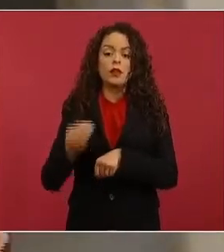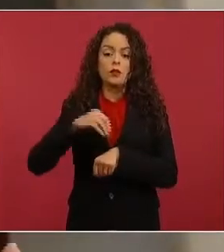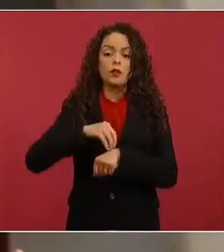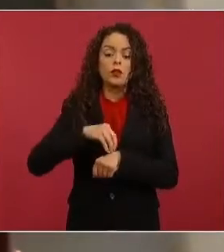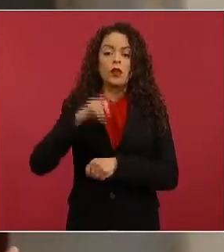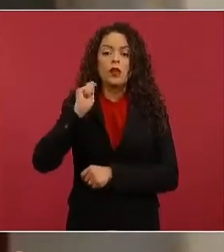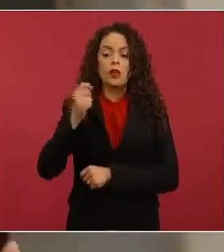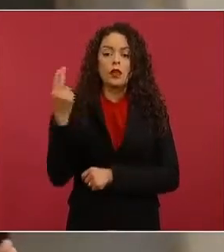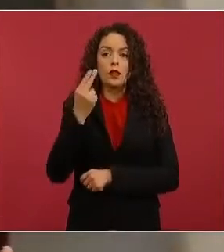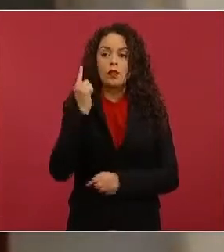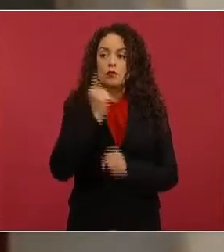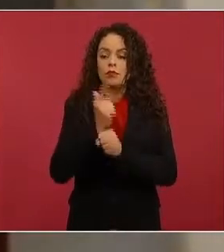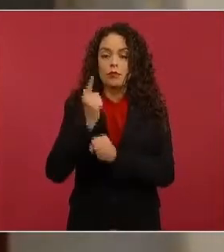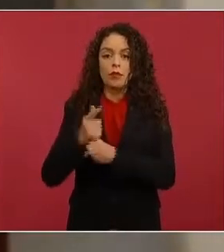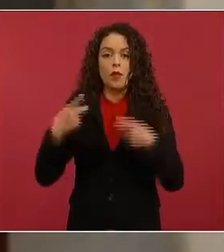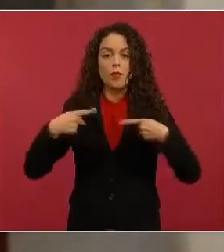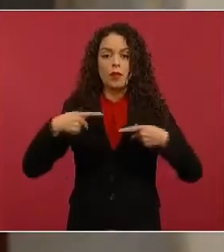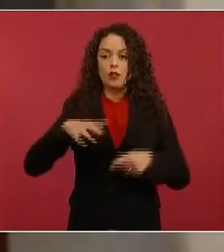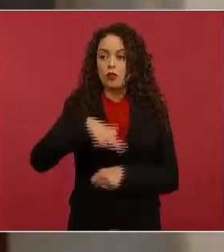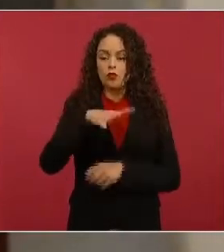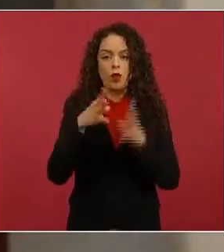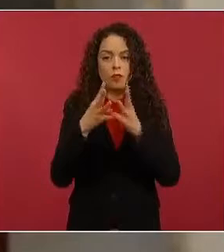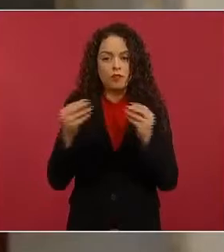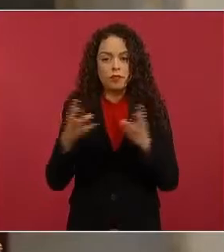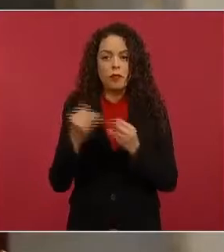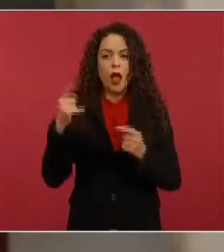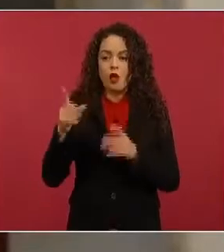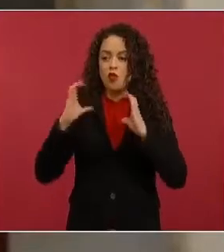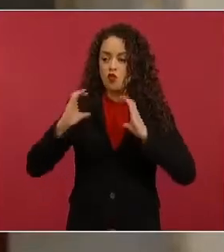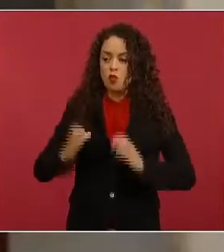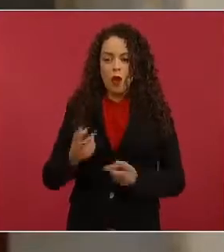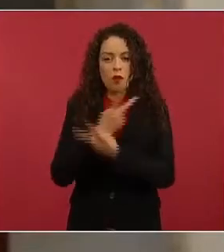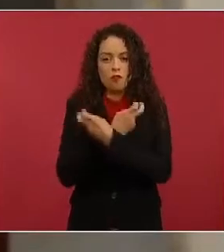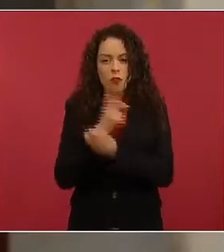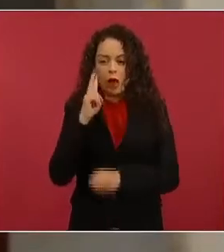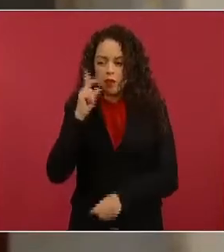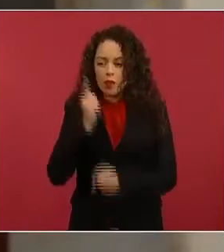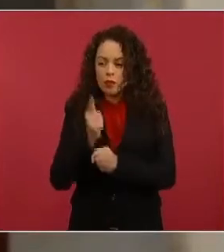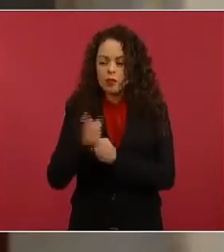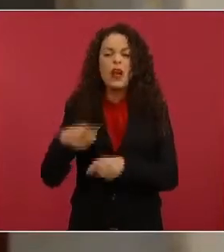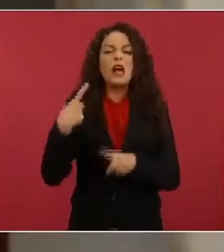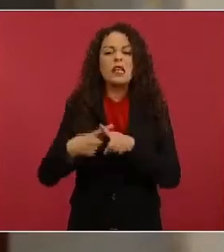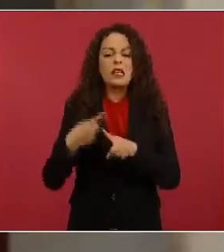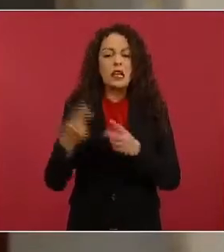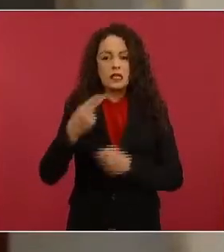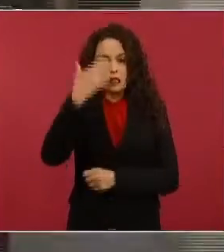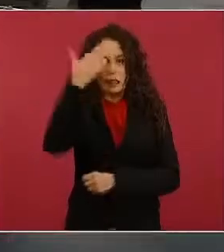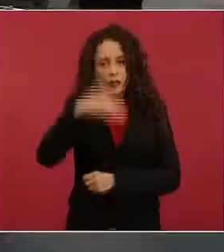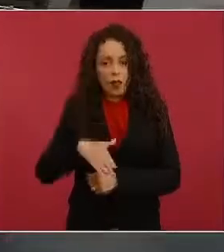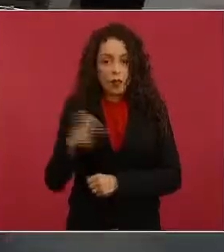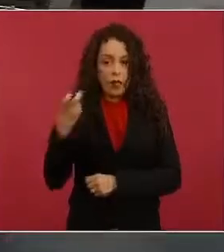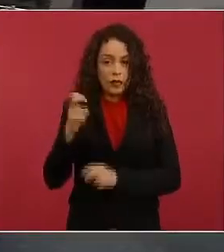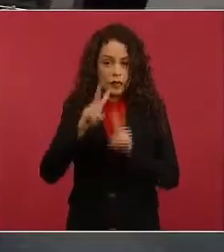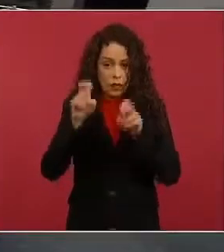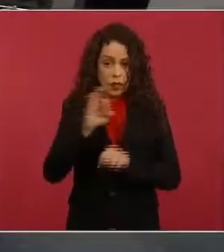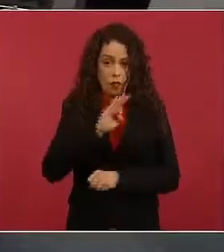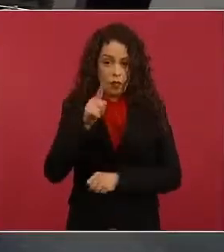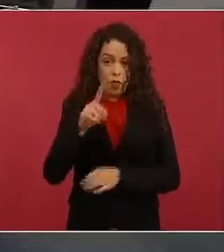identificación de cuerpos, búsqueda de personas desaparecidas. Si nos pudiera hablar de este tema, pues ¿qué es lo que